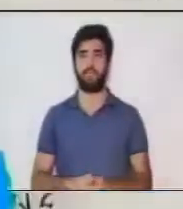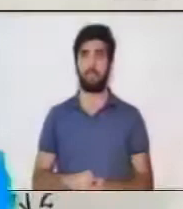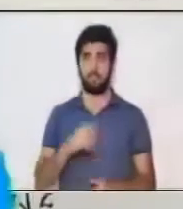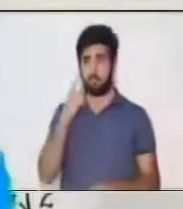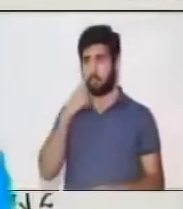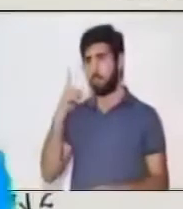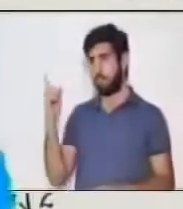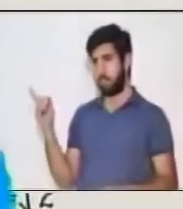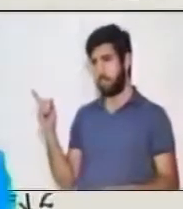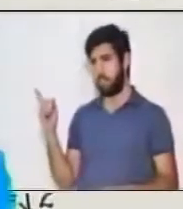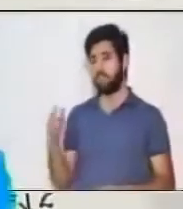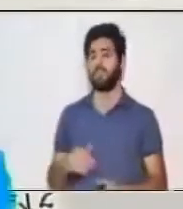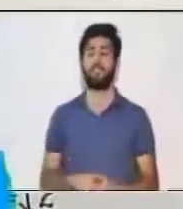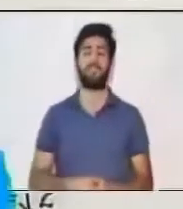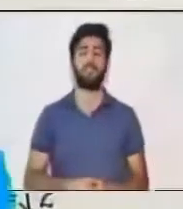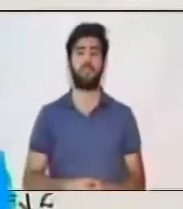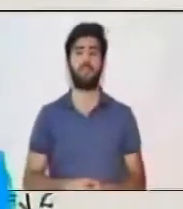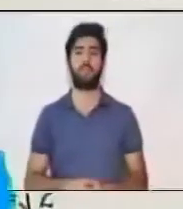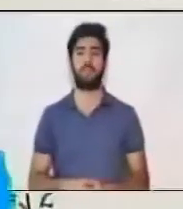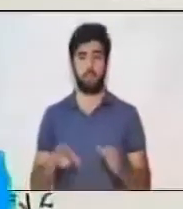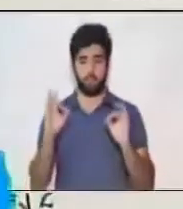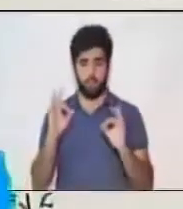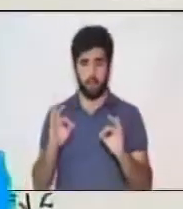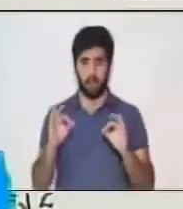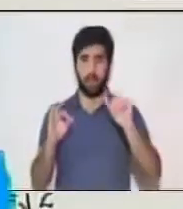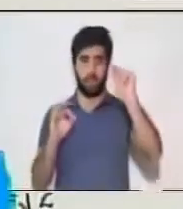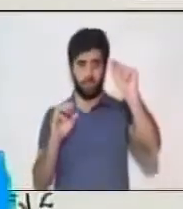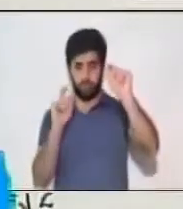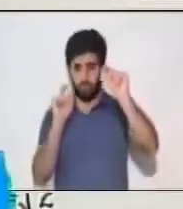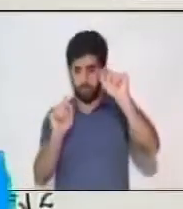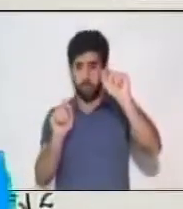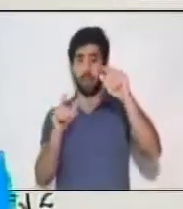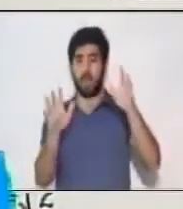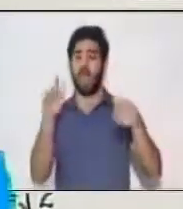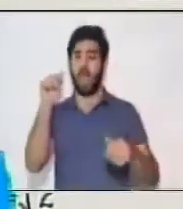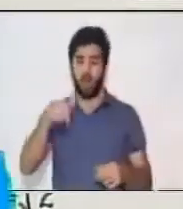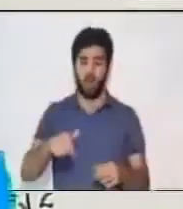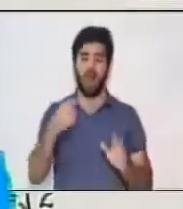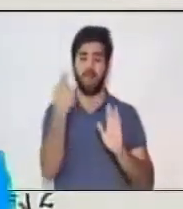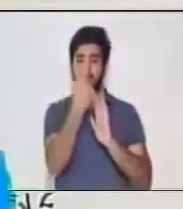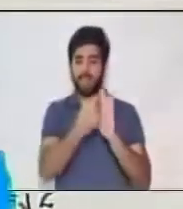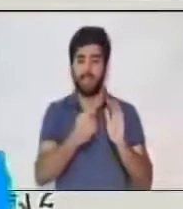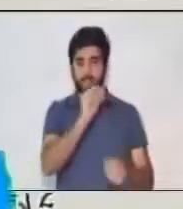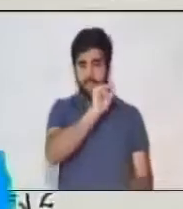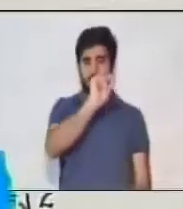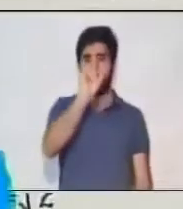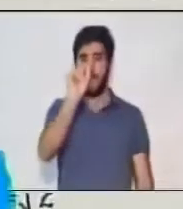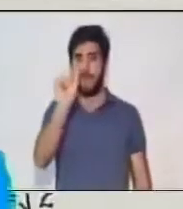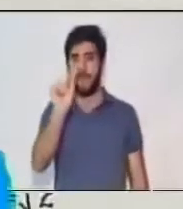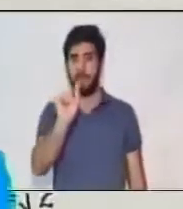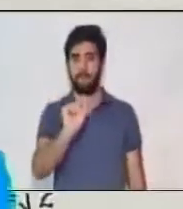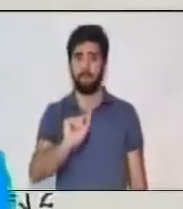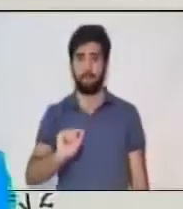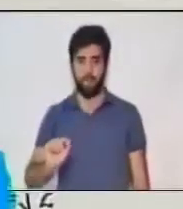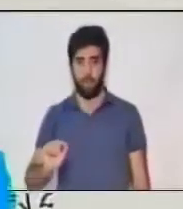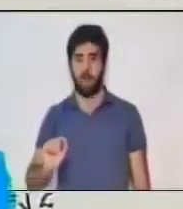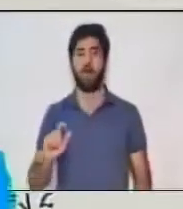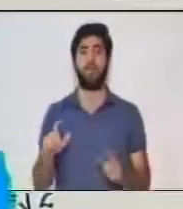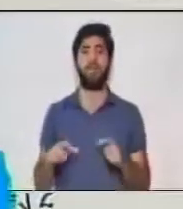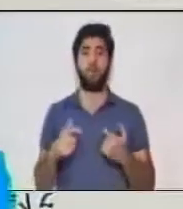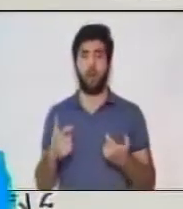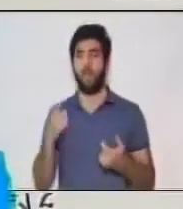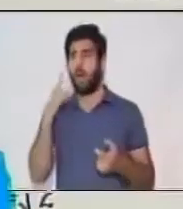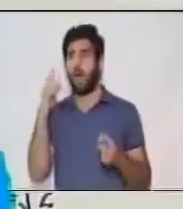Ahí. Y entonces ahora vamos a dibujar nuestra gráfica. Démonos cuenta que cuando estemos evaluando